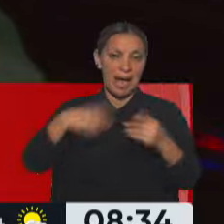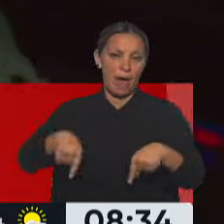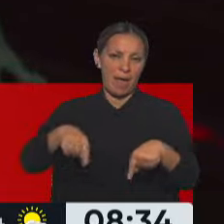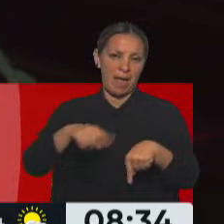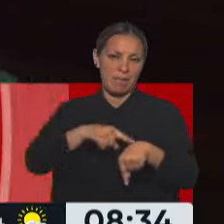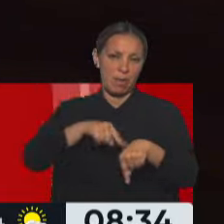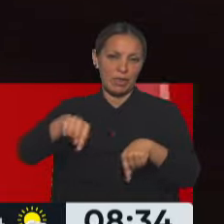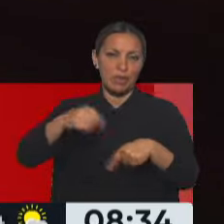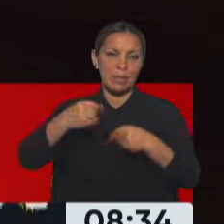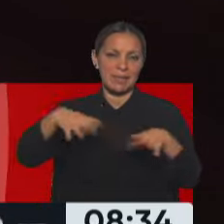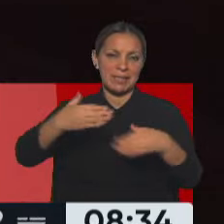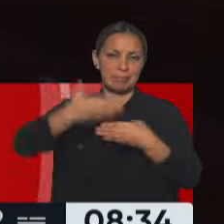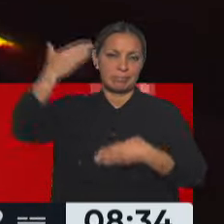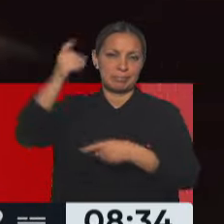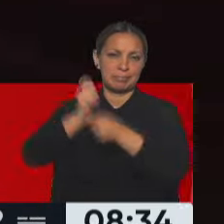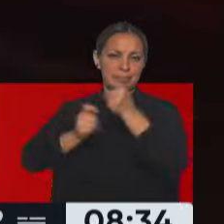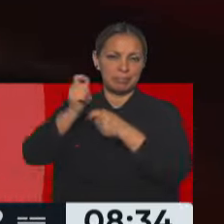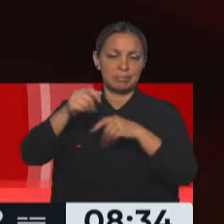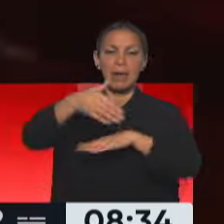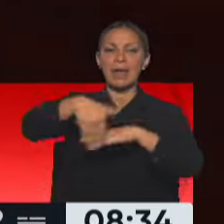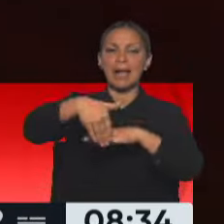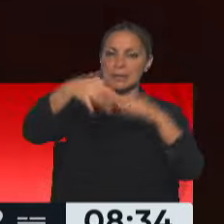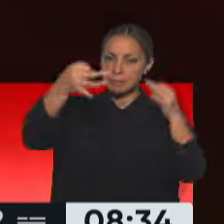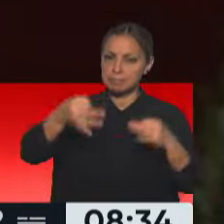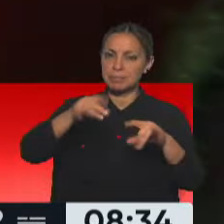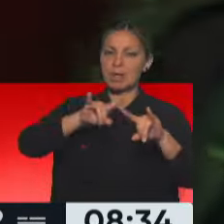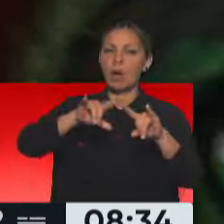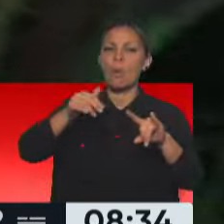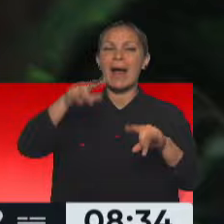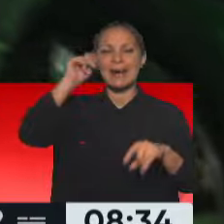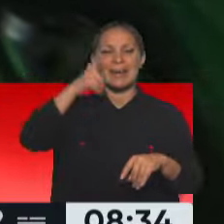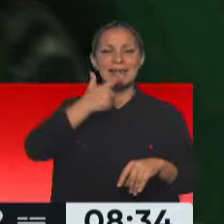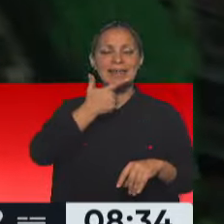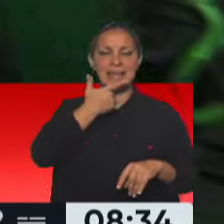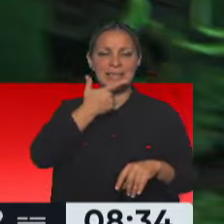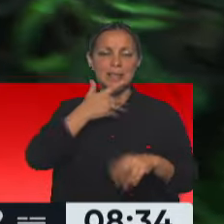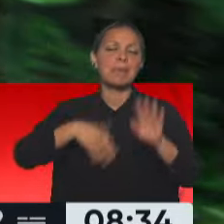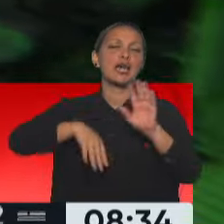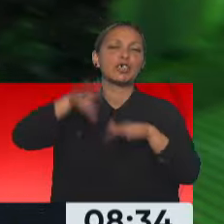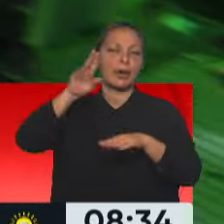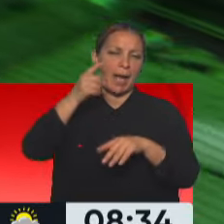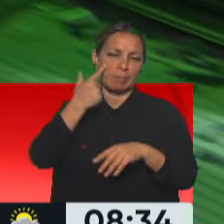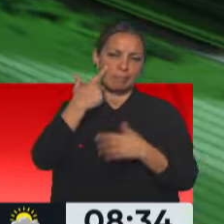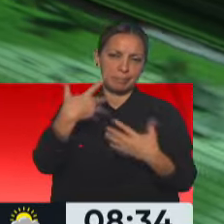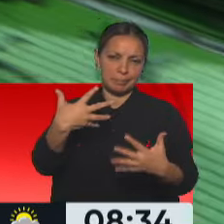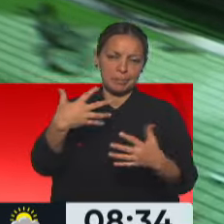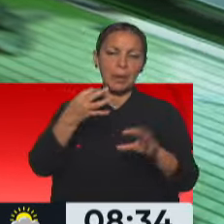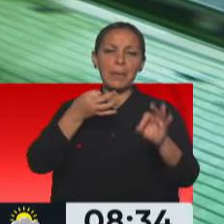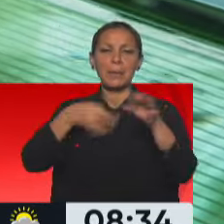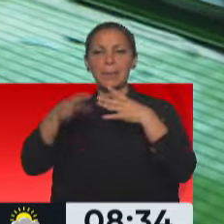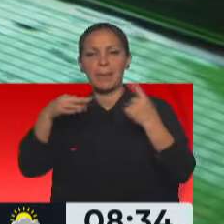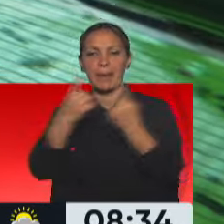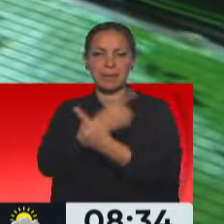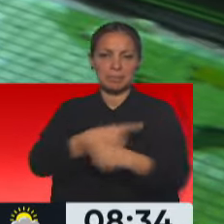transitada. Recordemos Warnes, la calle de las, podríamos decir, ventas y compras de elementos,